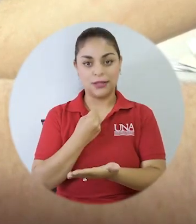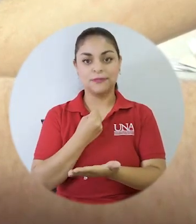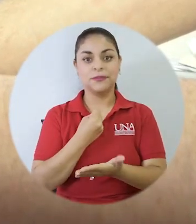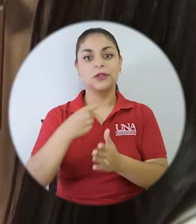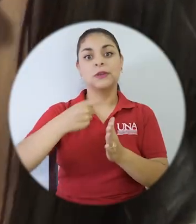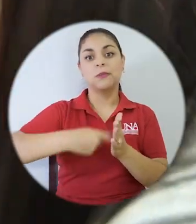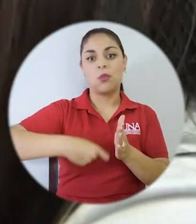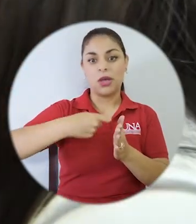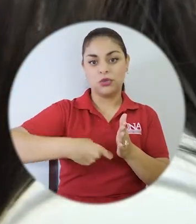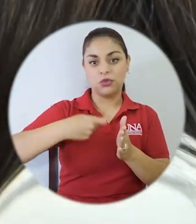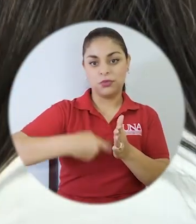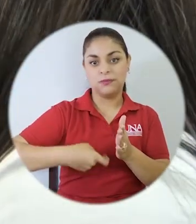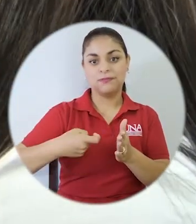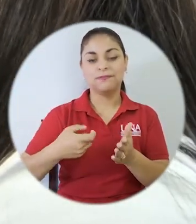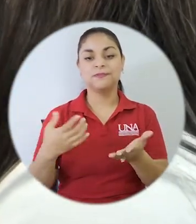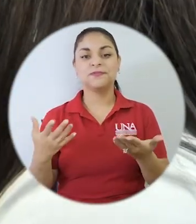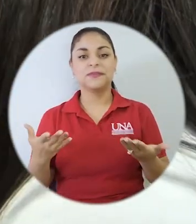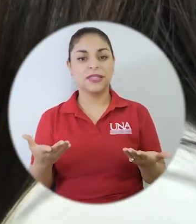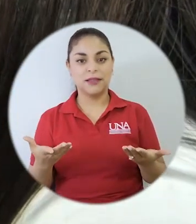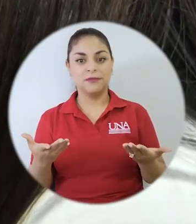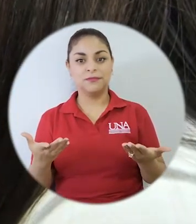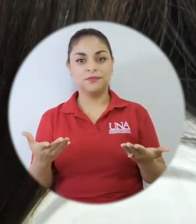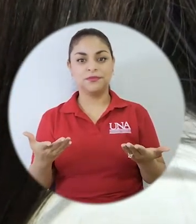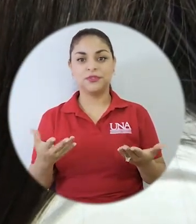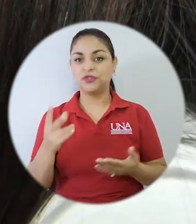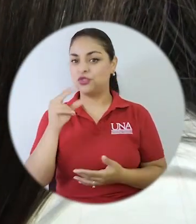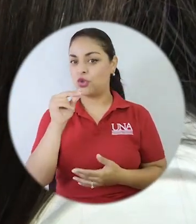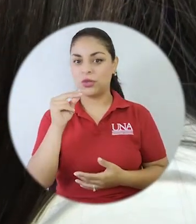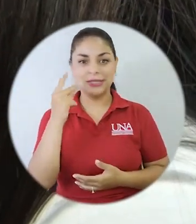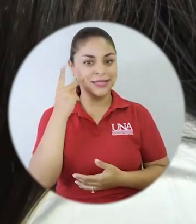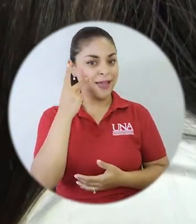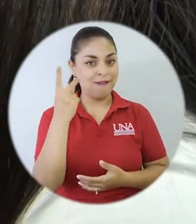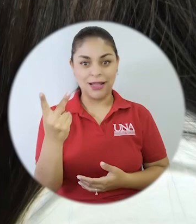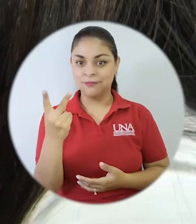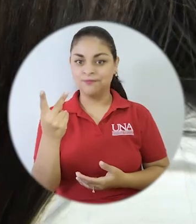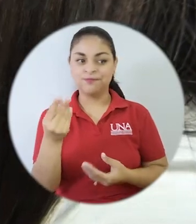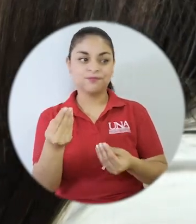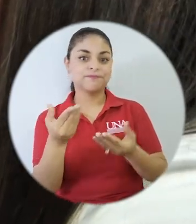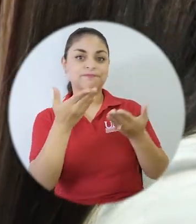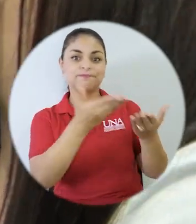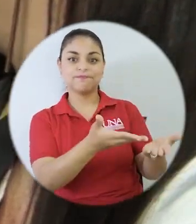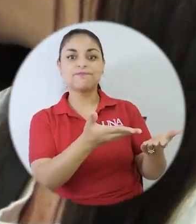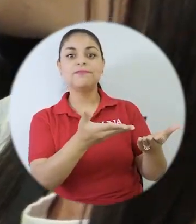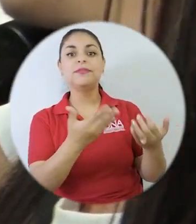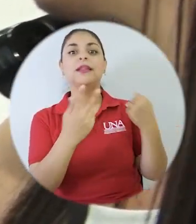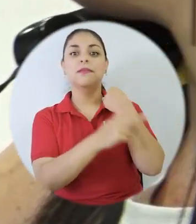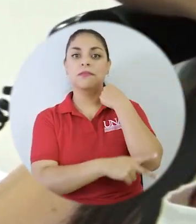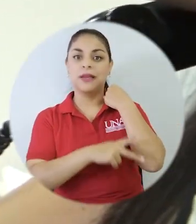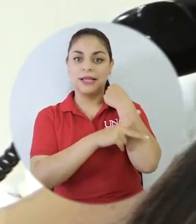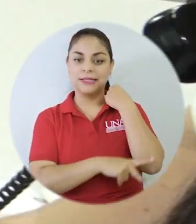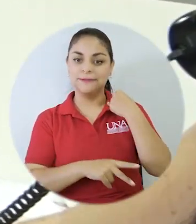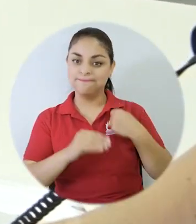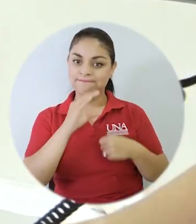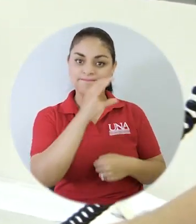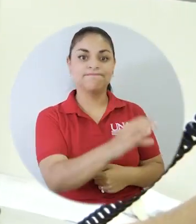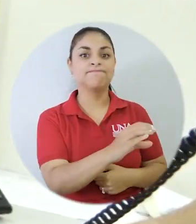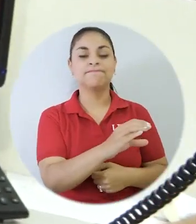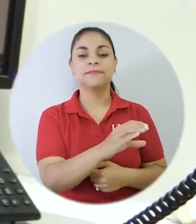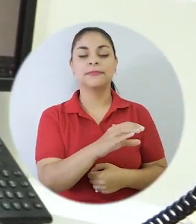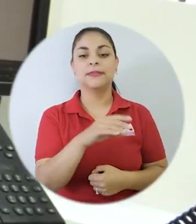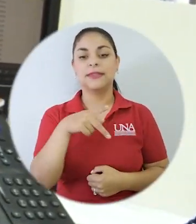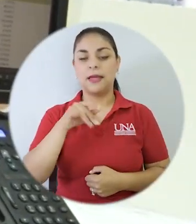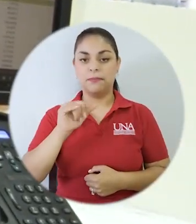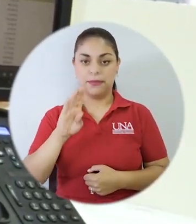recoger tributos que prácticamente son invisibles en el aporte a los ingresos del país